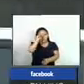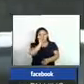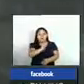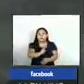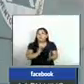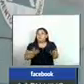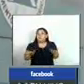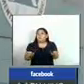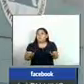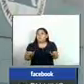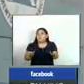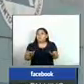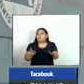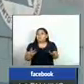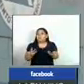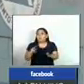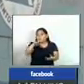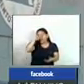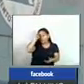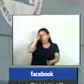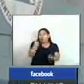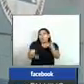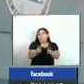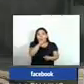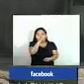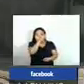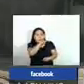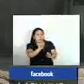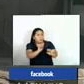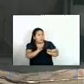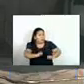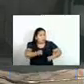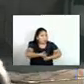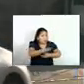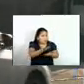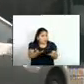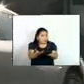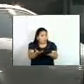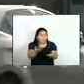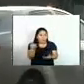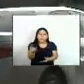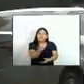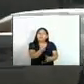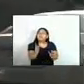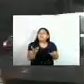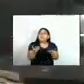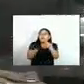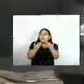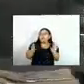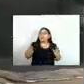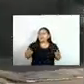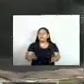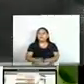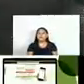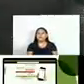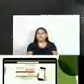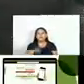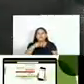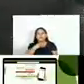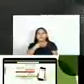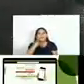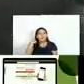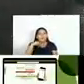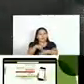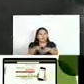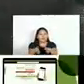cuáles son en sí las funciones. ¿Qué le podría decir a este grupo poblacional? Mira, es importante que